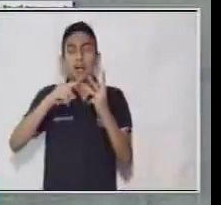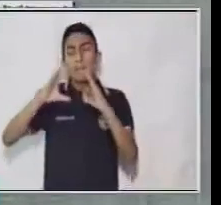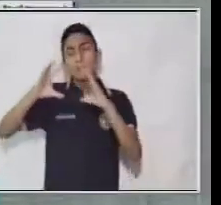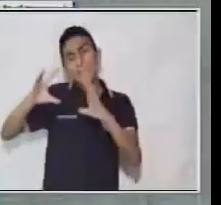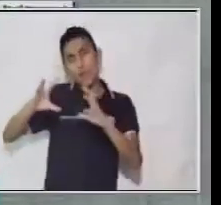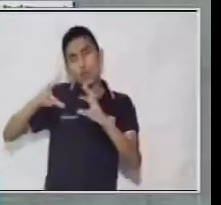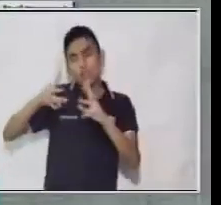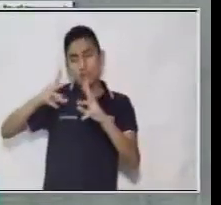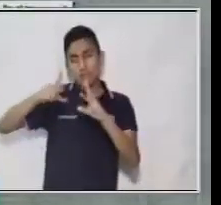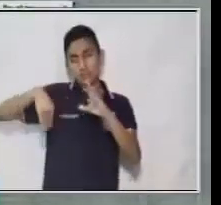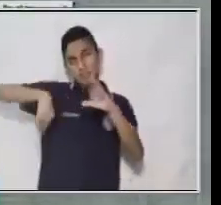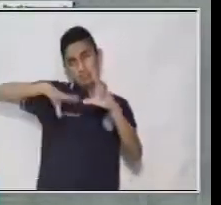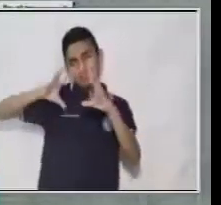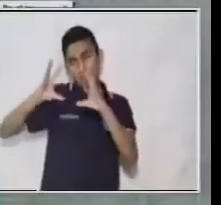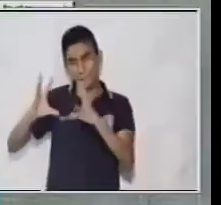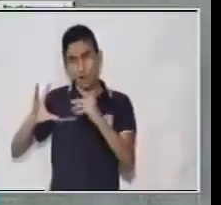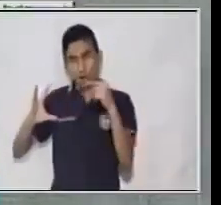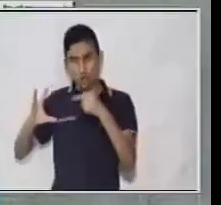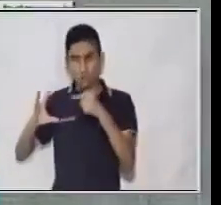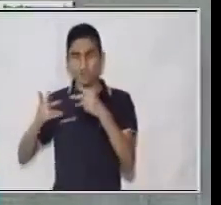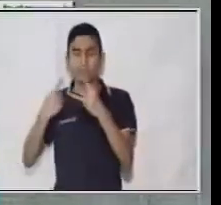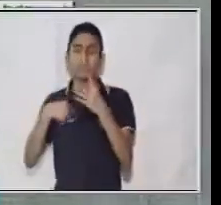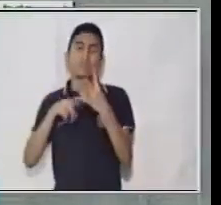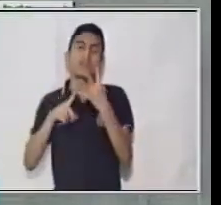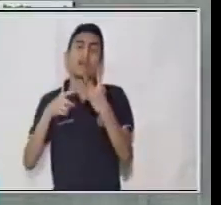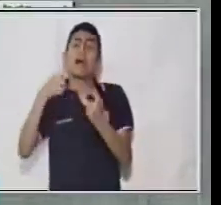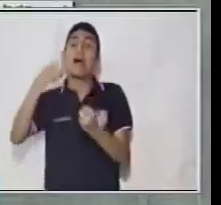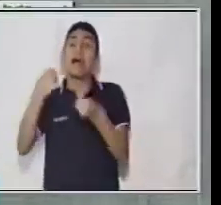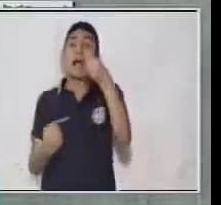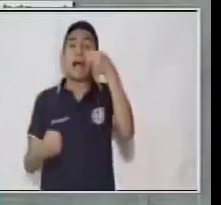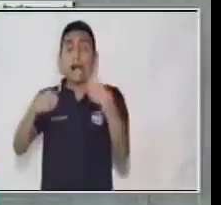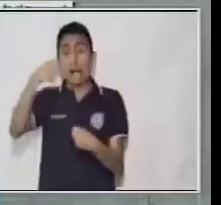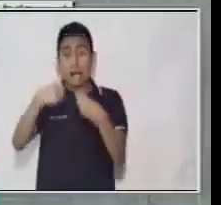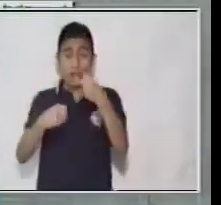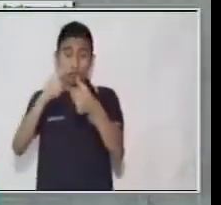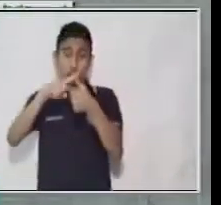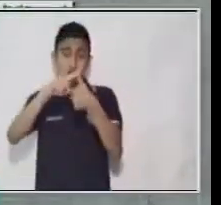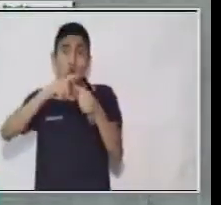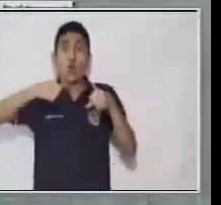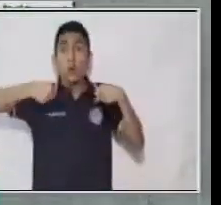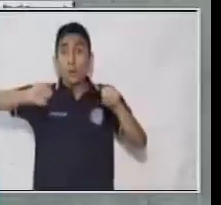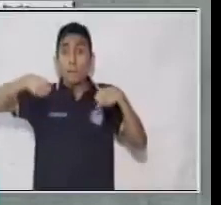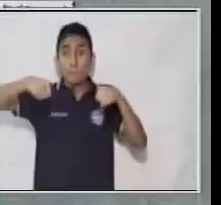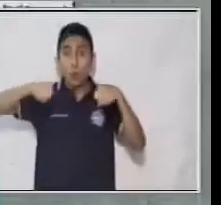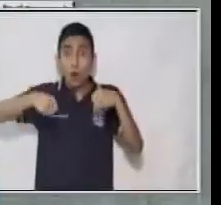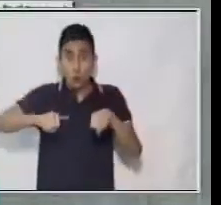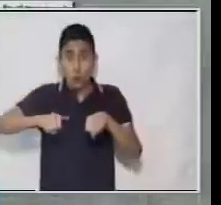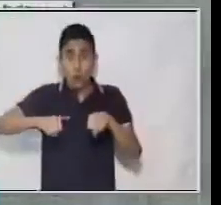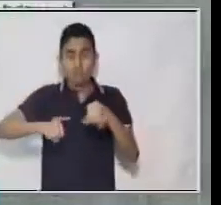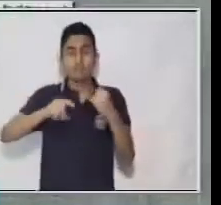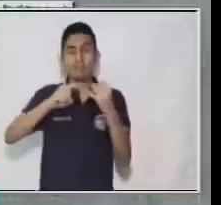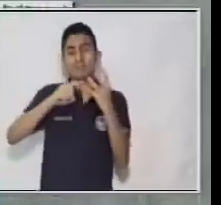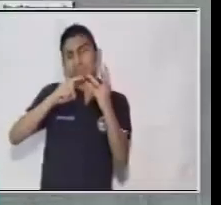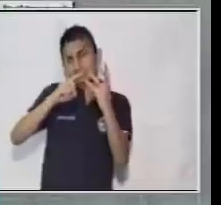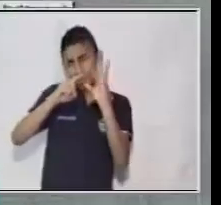pelota. Un carro. Una moto.